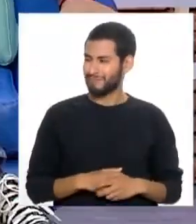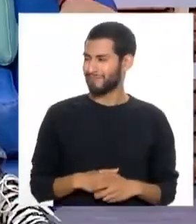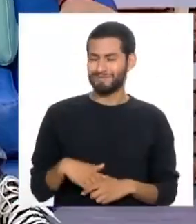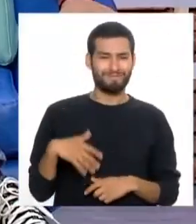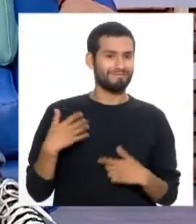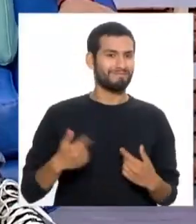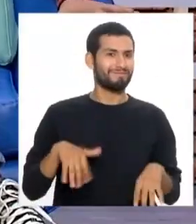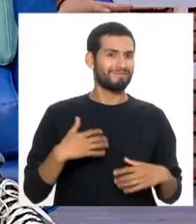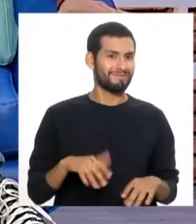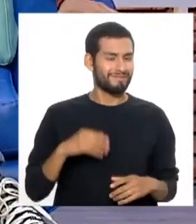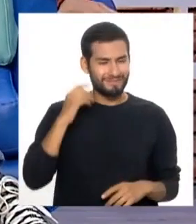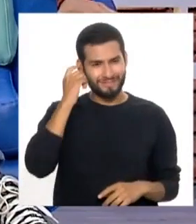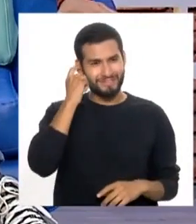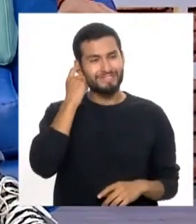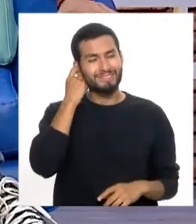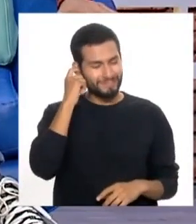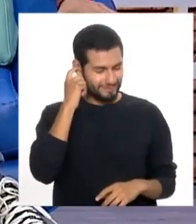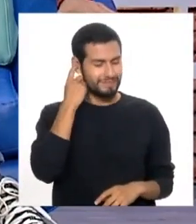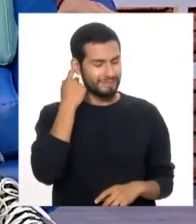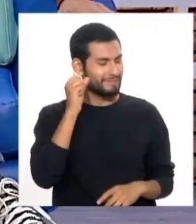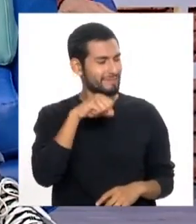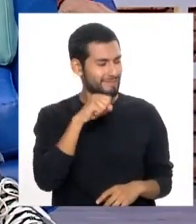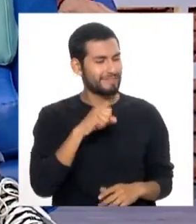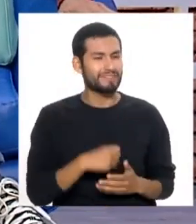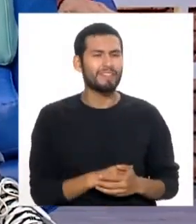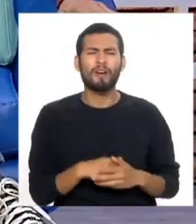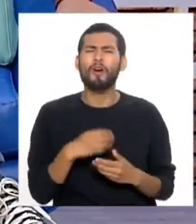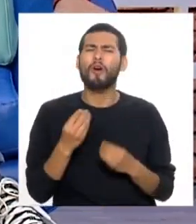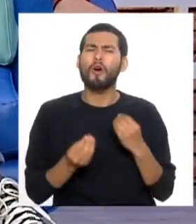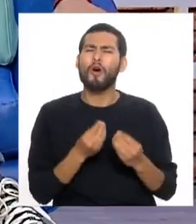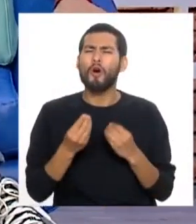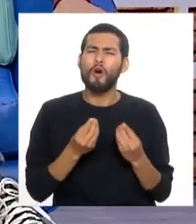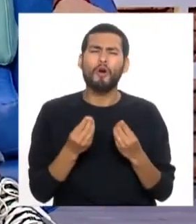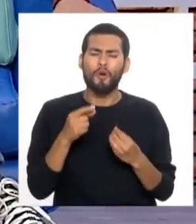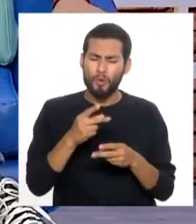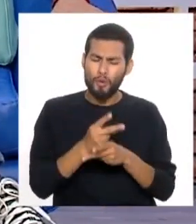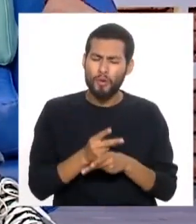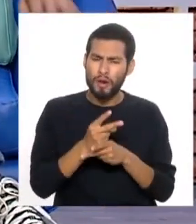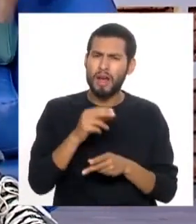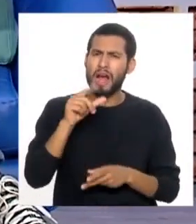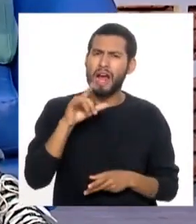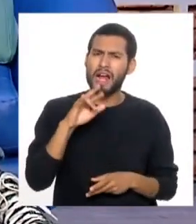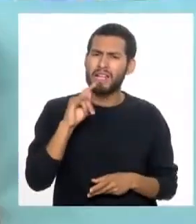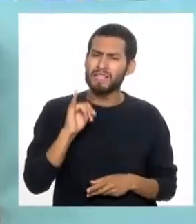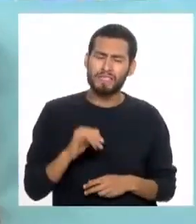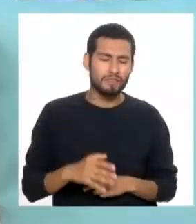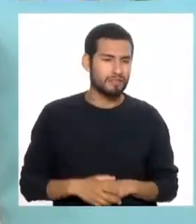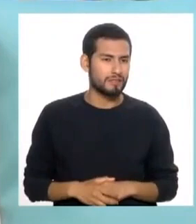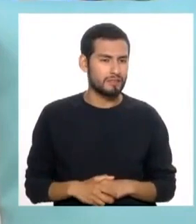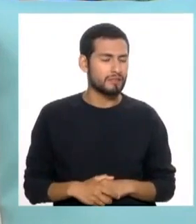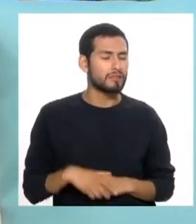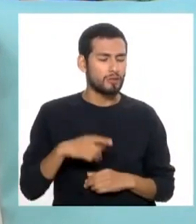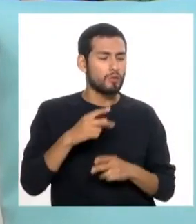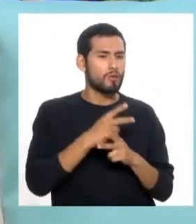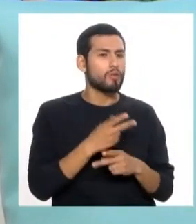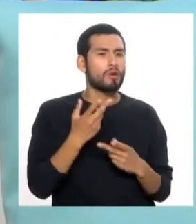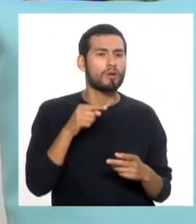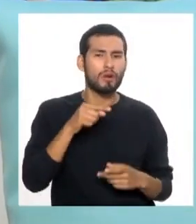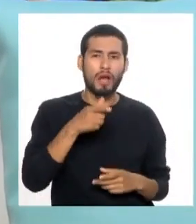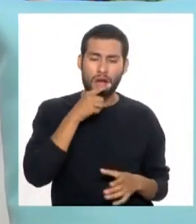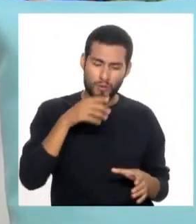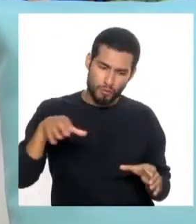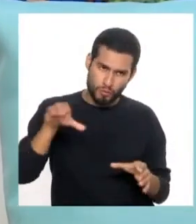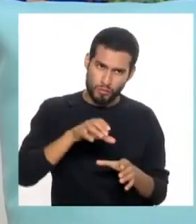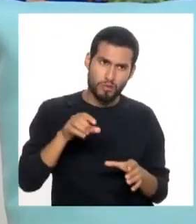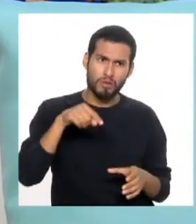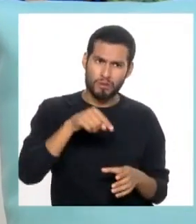hablando. Claro. No, así es. ¿Y cómo se mantiene? ¿Cómo cuido al Inti? Se cuida básicamente mediante el regado. Hay